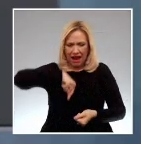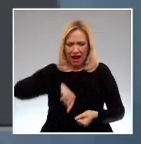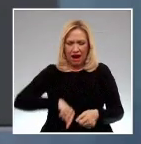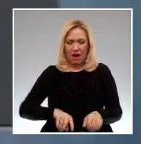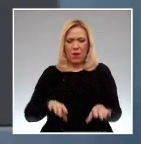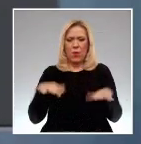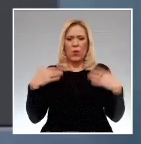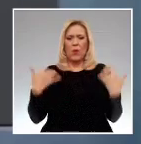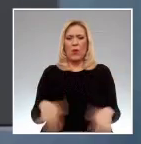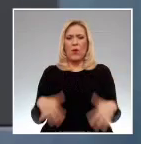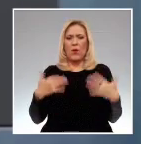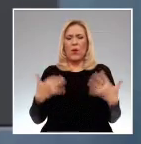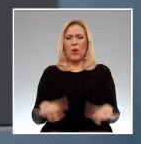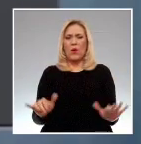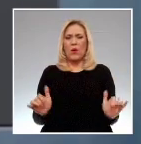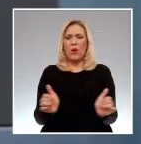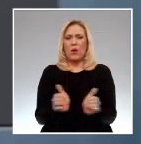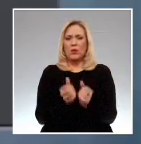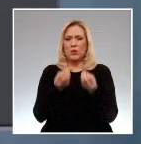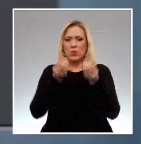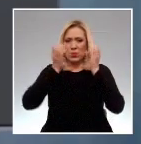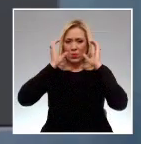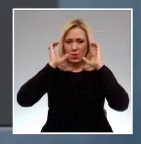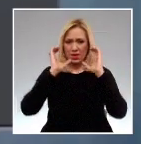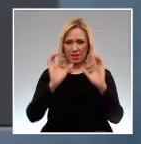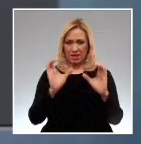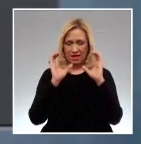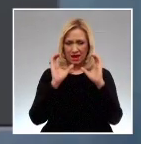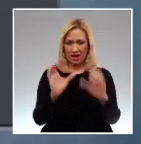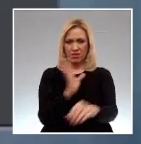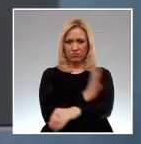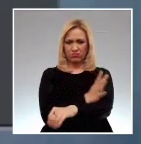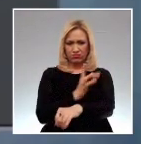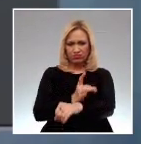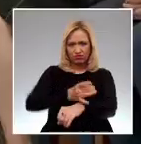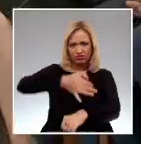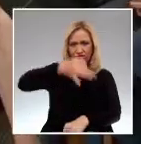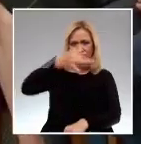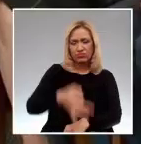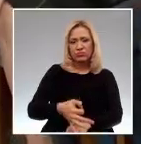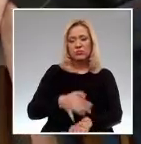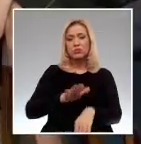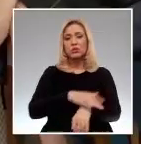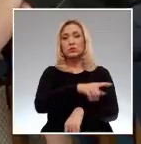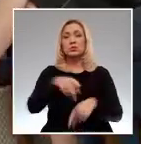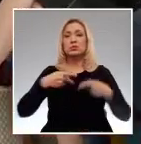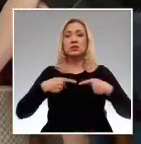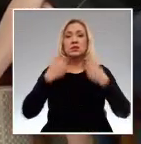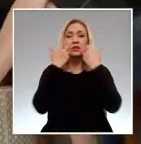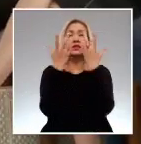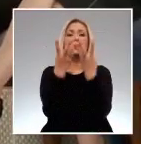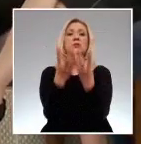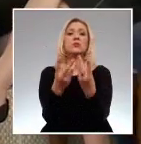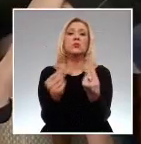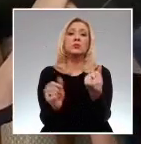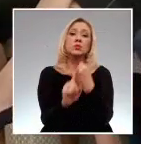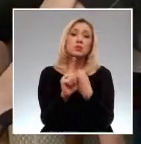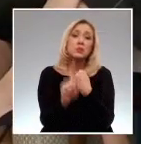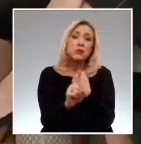que tenemos y a la que aspira nuestra sociedad y en concreto nuestro país. La inteligencia